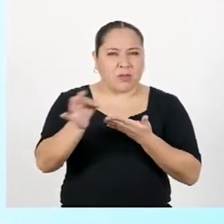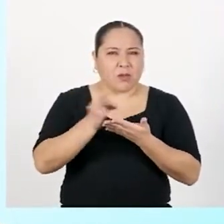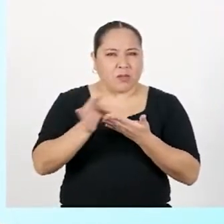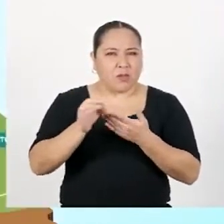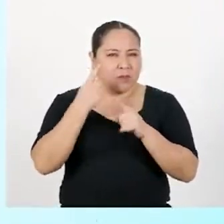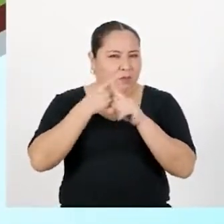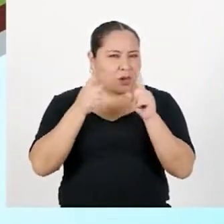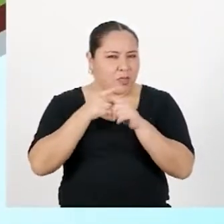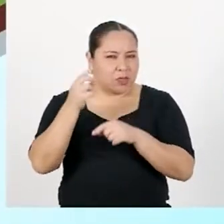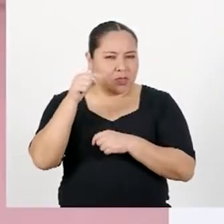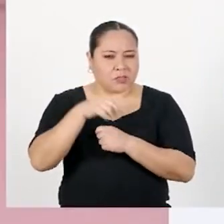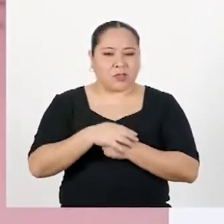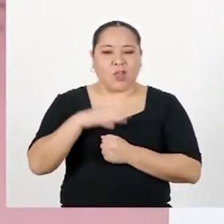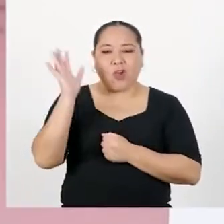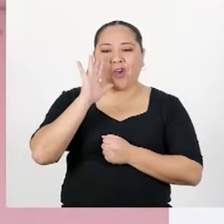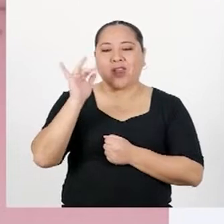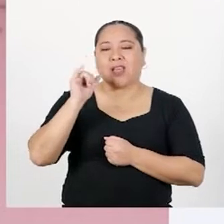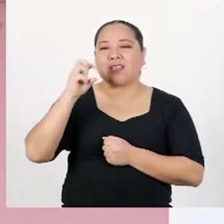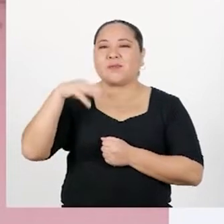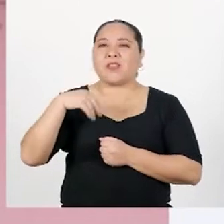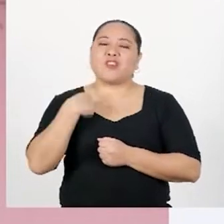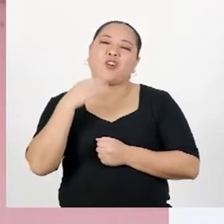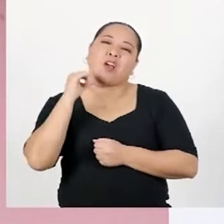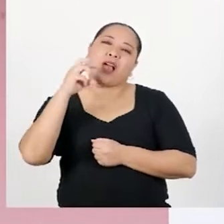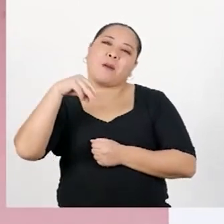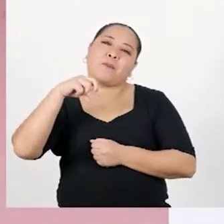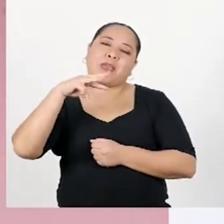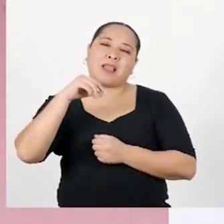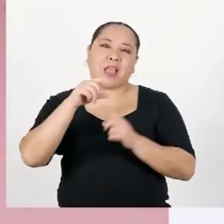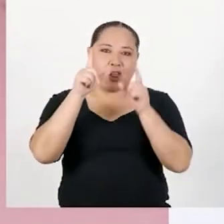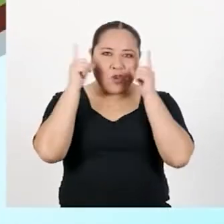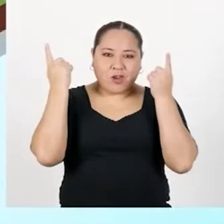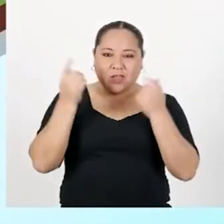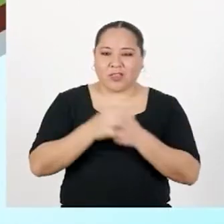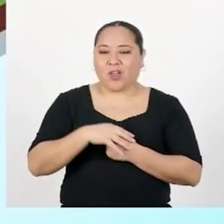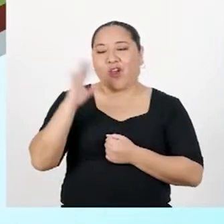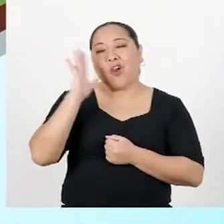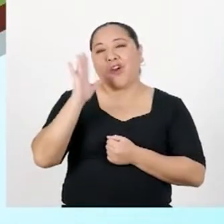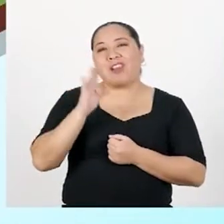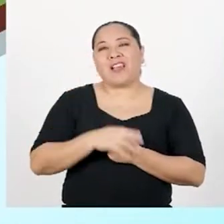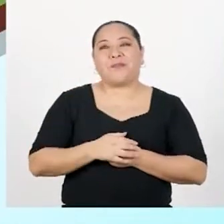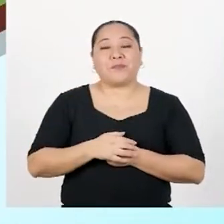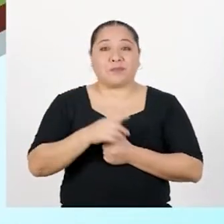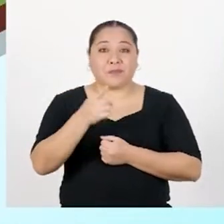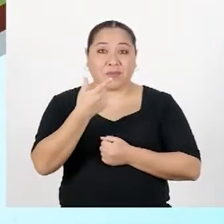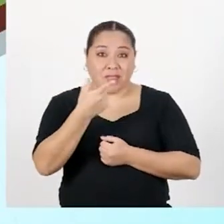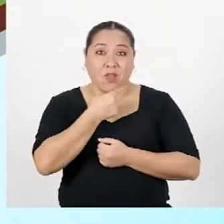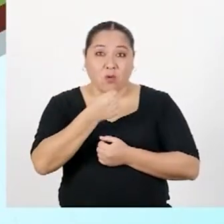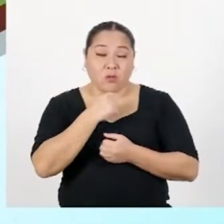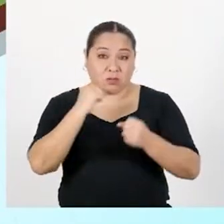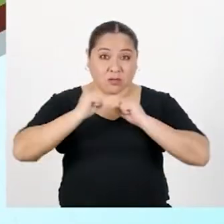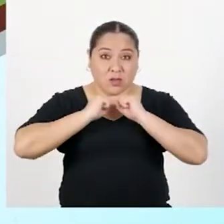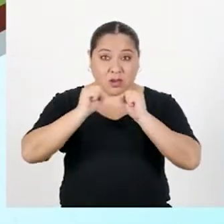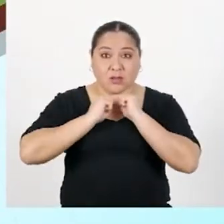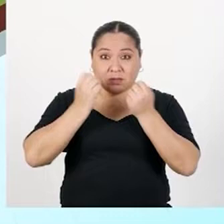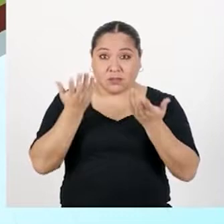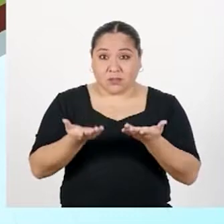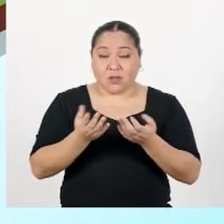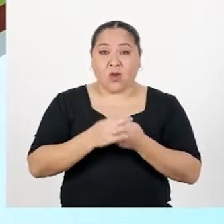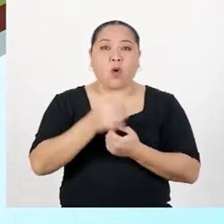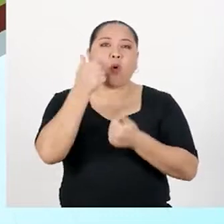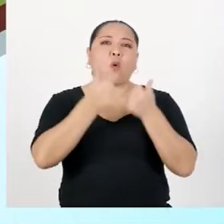distintos del país. Hola Yamile, soy Camila de Loreto. Hola, ¿te gusta hacer actividades